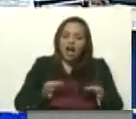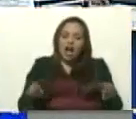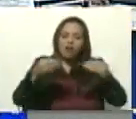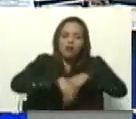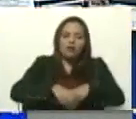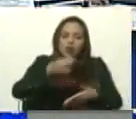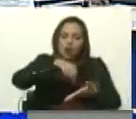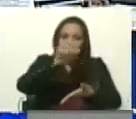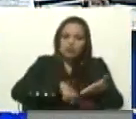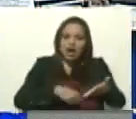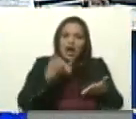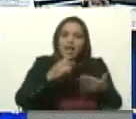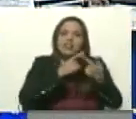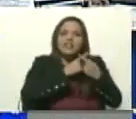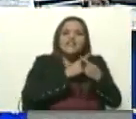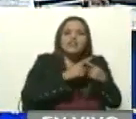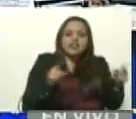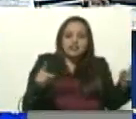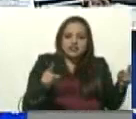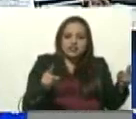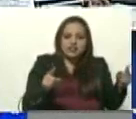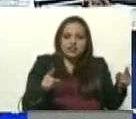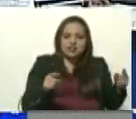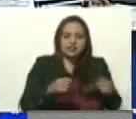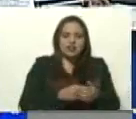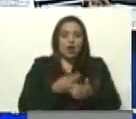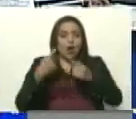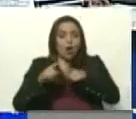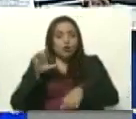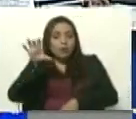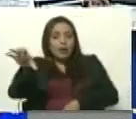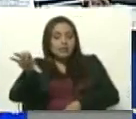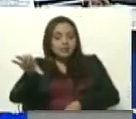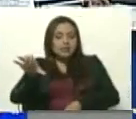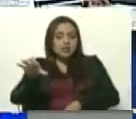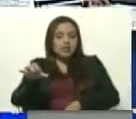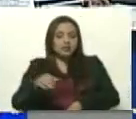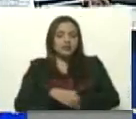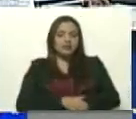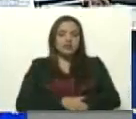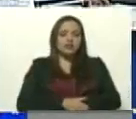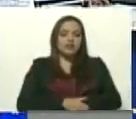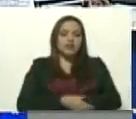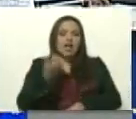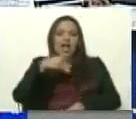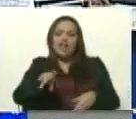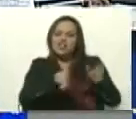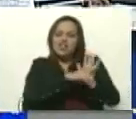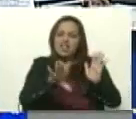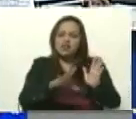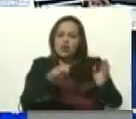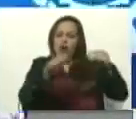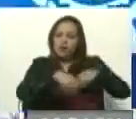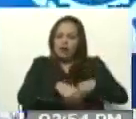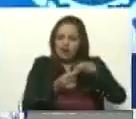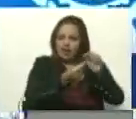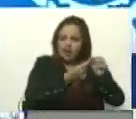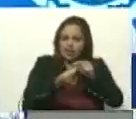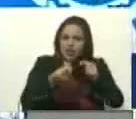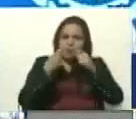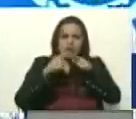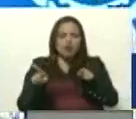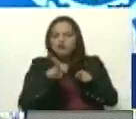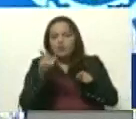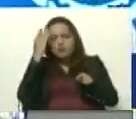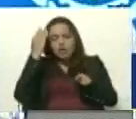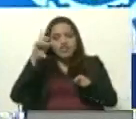colectiva marca una diferencia con países llamados del primer mundo, donde hay derecho a la negociación, pero no se sabe si